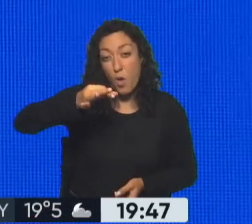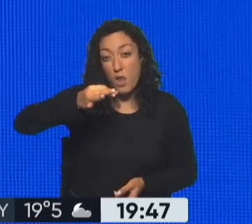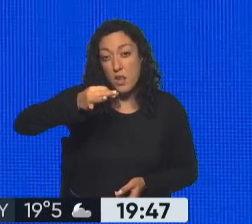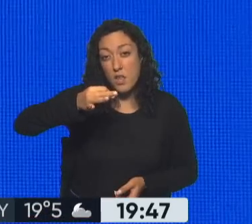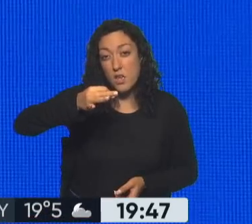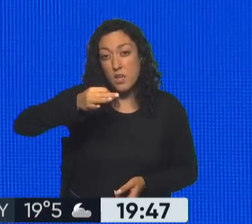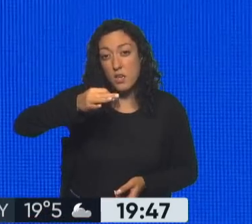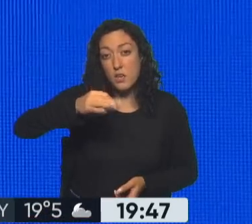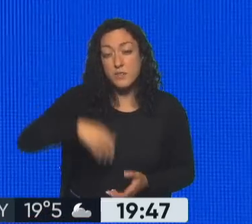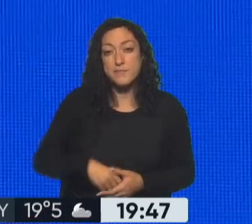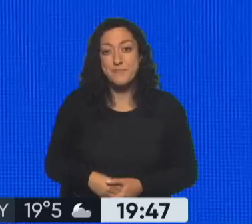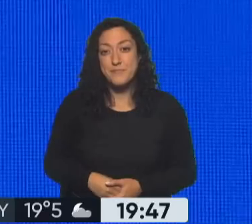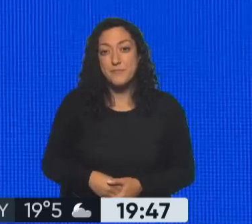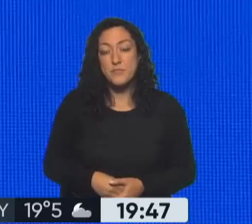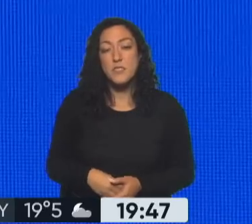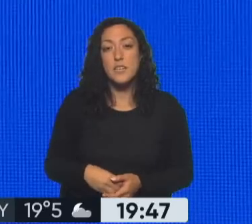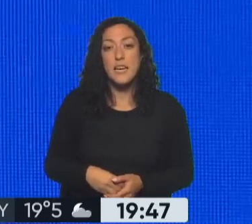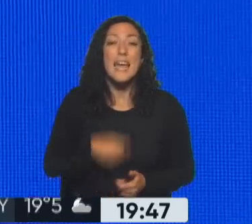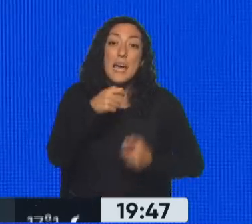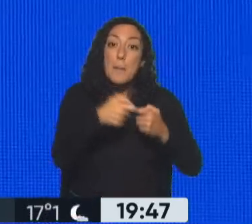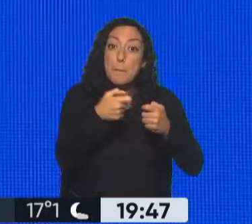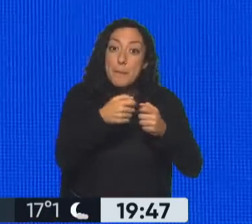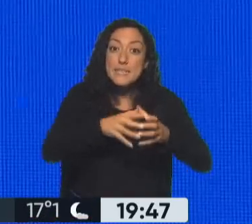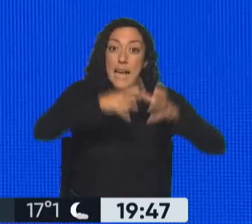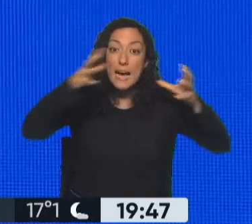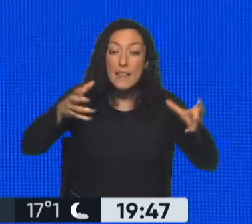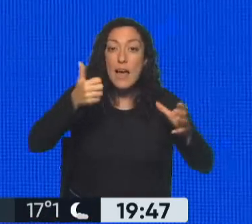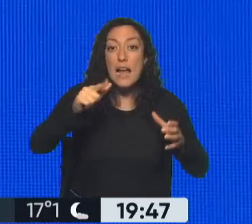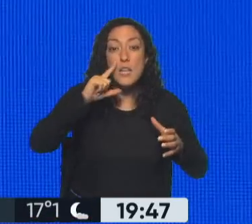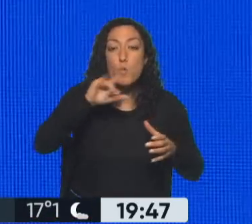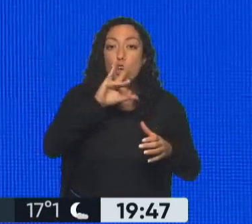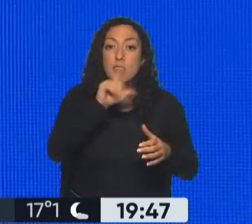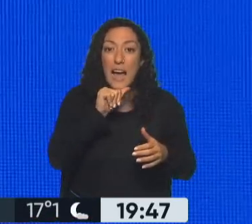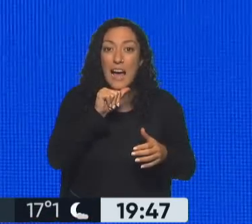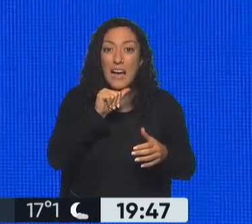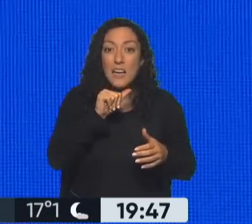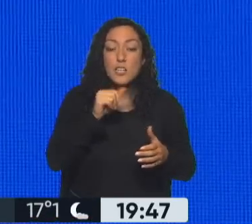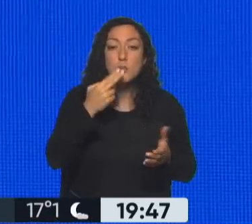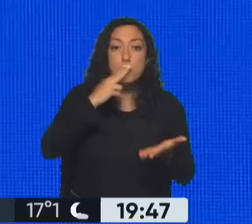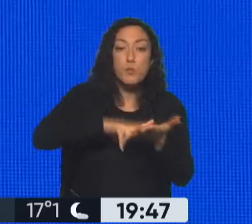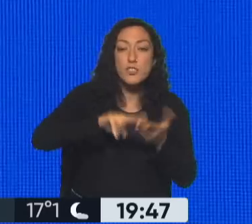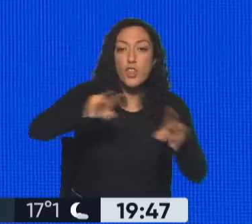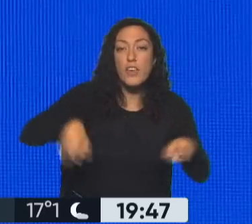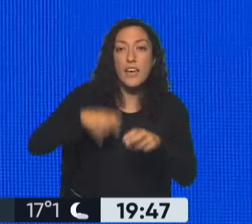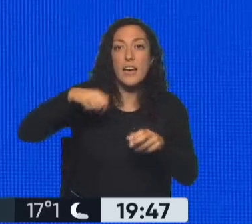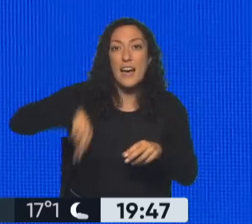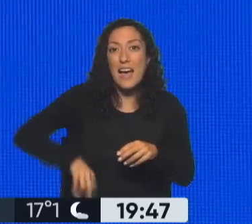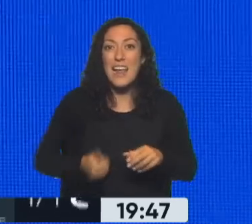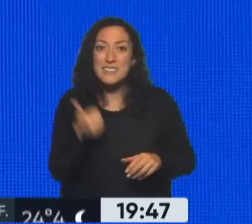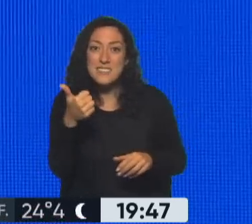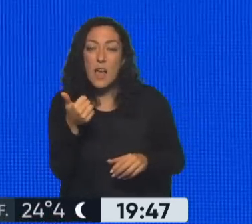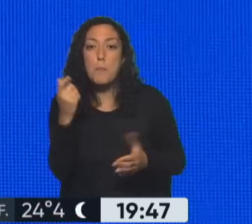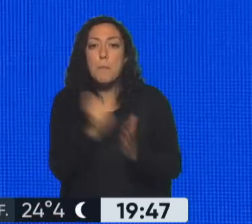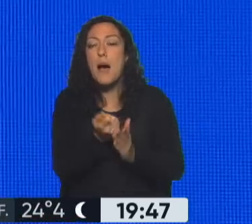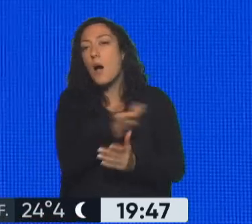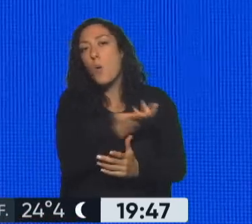cuánto pagan las grandes empresas de la alícuota del 35% sobre el impuesto a las ganancias?